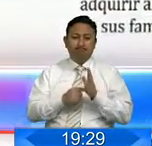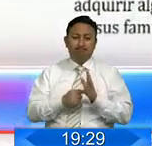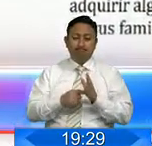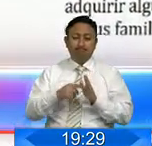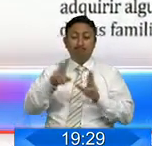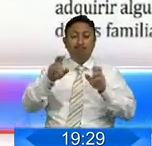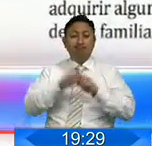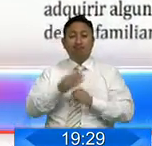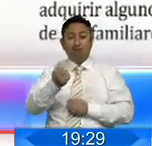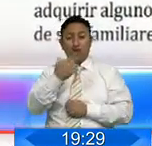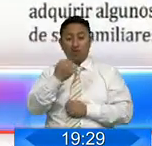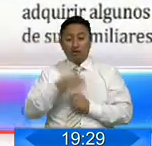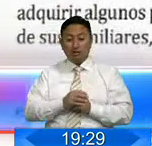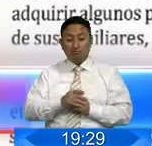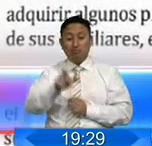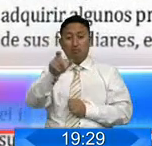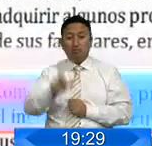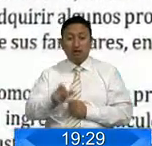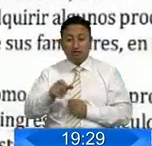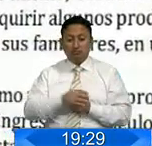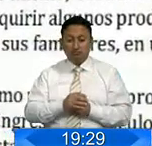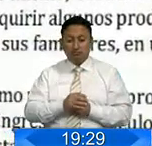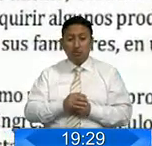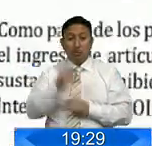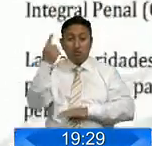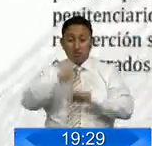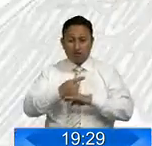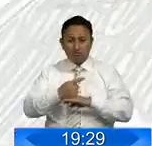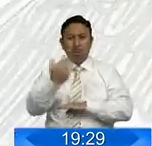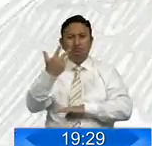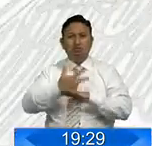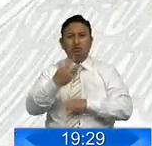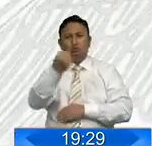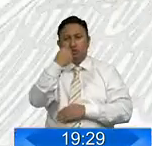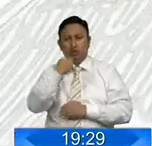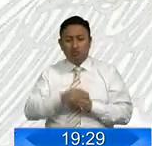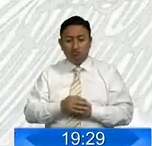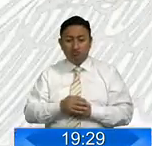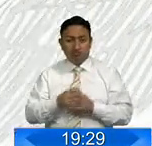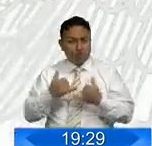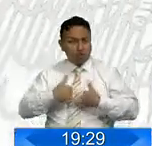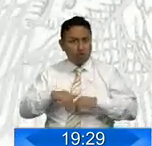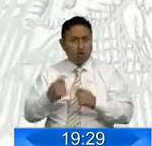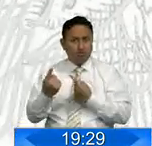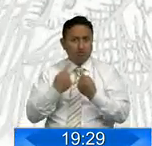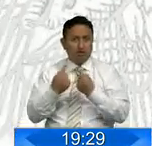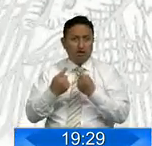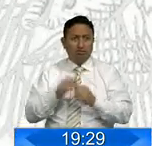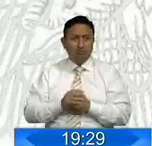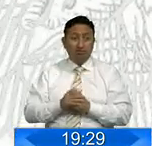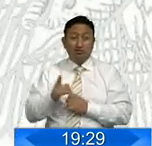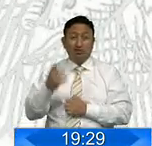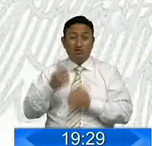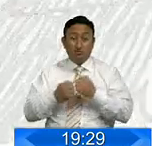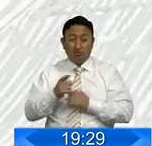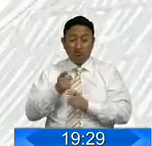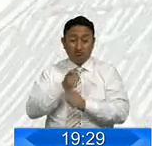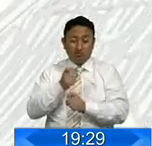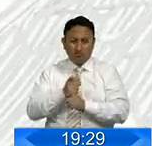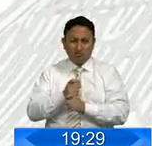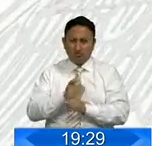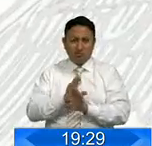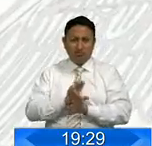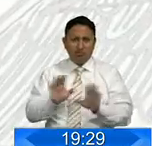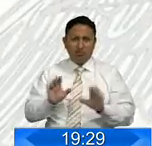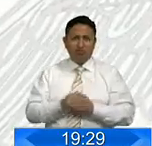alimentación los internos reciben tres comidas diarias y que continuarán efectuando diálogos sin que se generen medidas de presión de parte